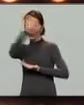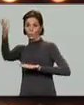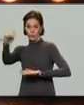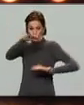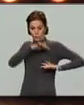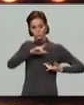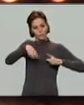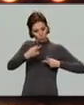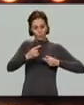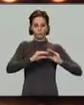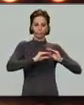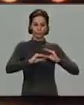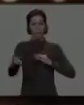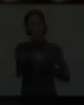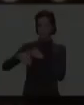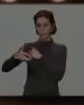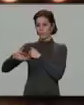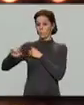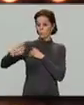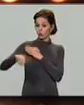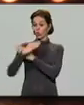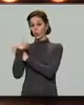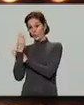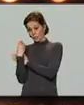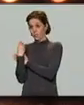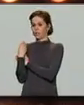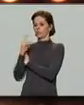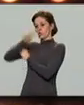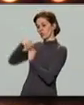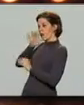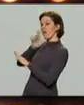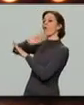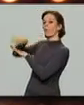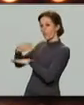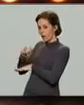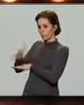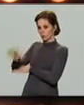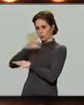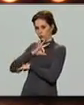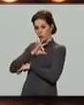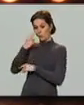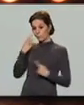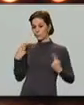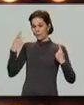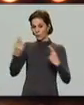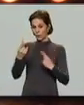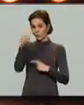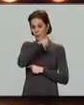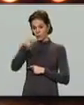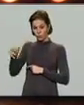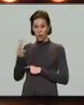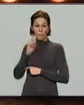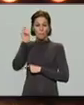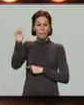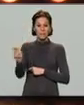eficaz algunos de los fondos europeos. Debemos de cuidar de vosotros como hicisteis con nosotros. Por eso, por primera vez en nuestra